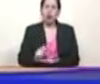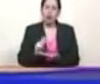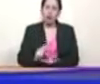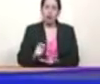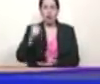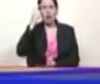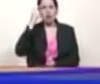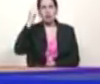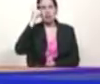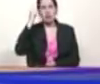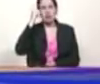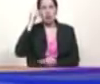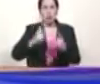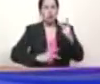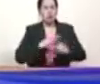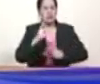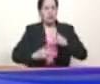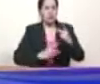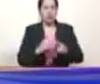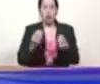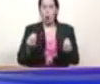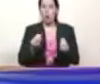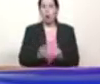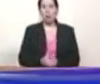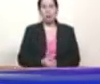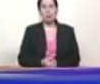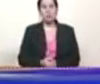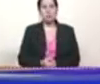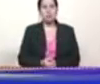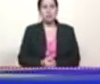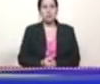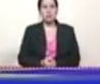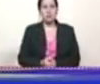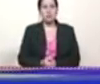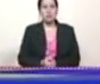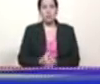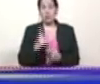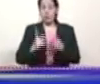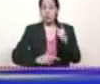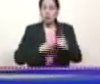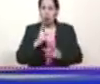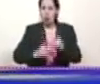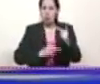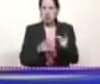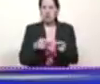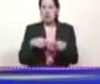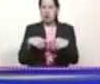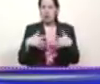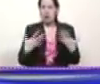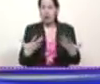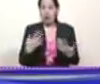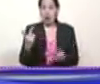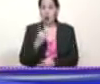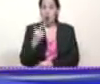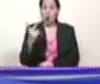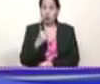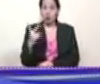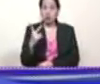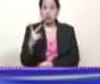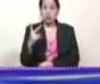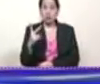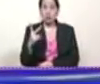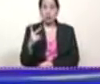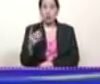procesamiento de arroz paddy y que se convierte en este producto que está acá, en estos empaques que van una